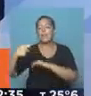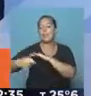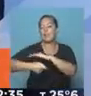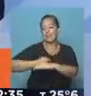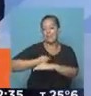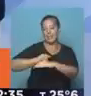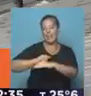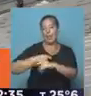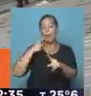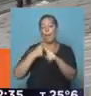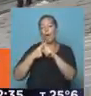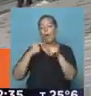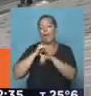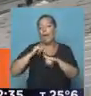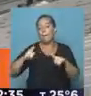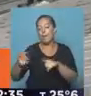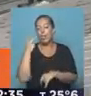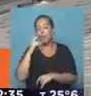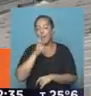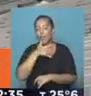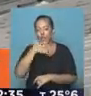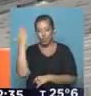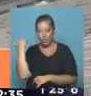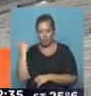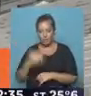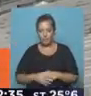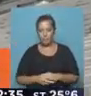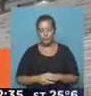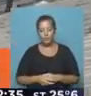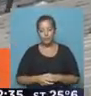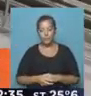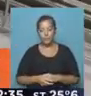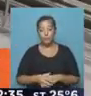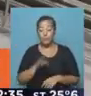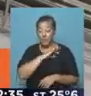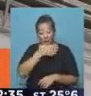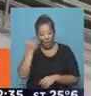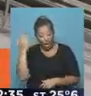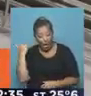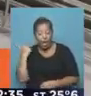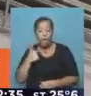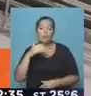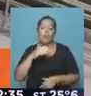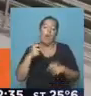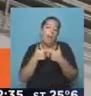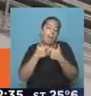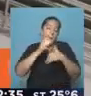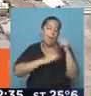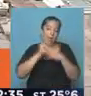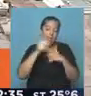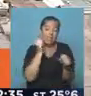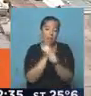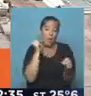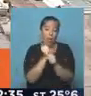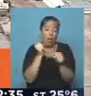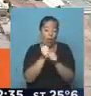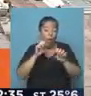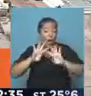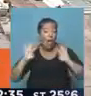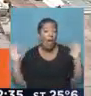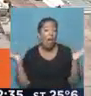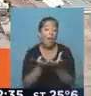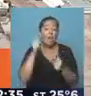campaña electoral de 2014 durante esos años la constructora trabajó en los estadios que fueron sede de la